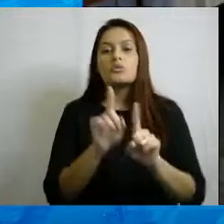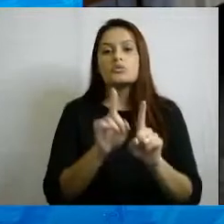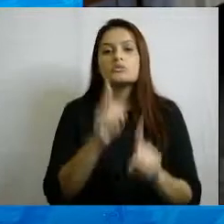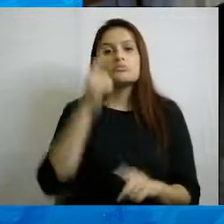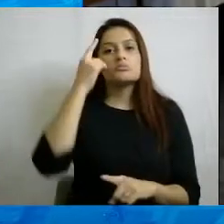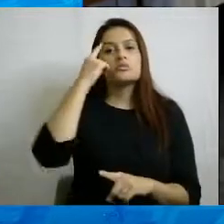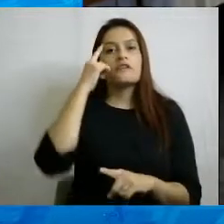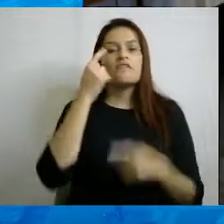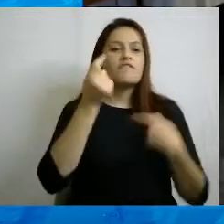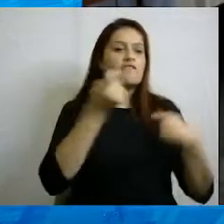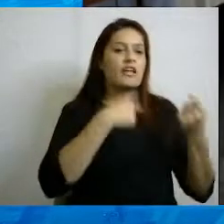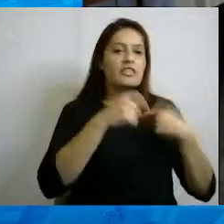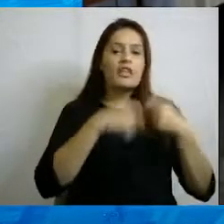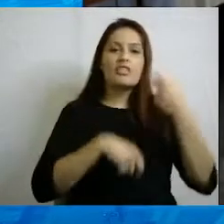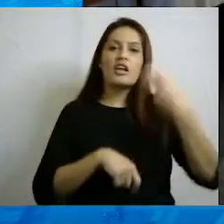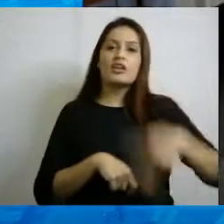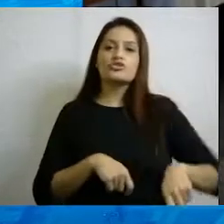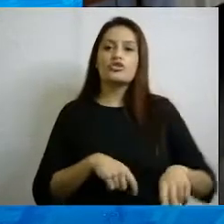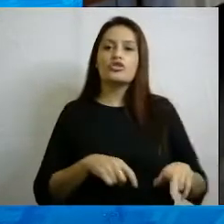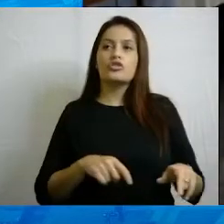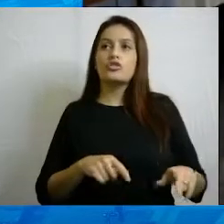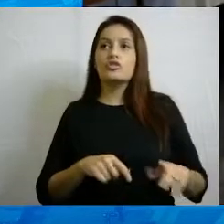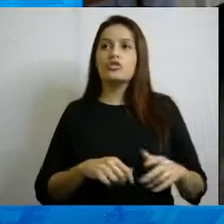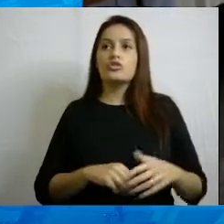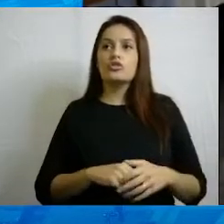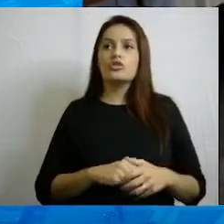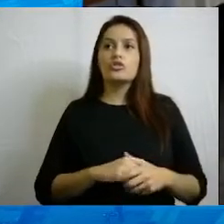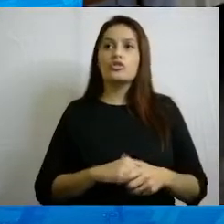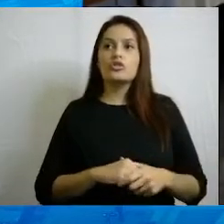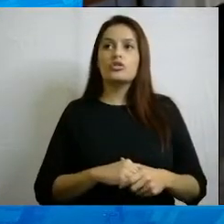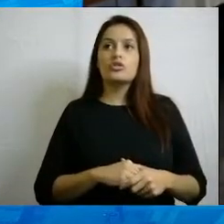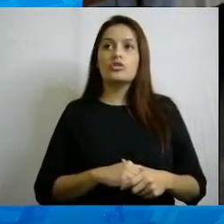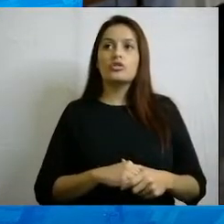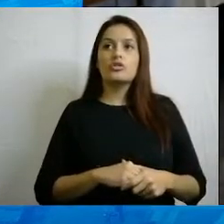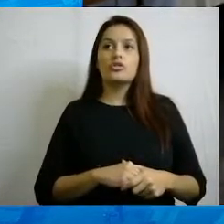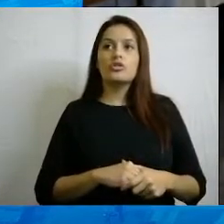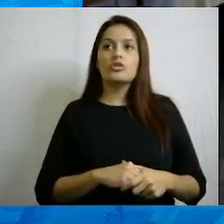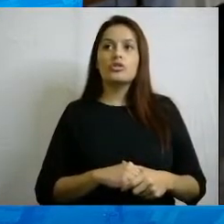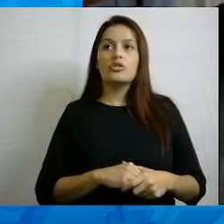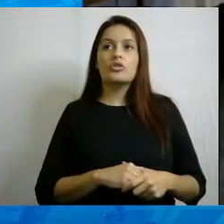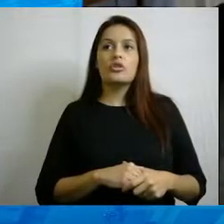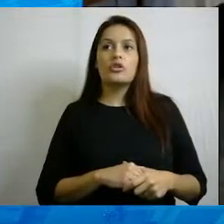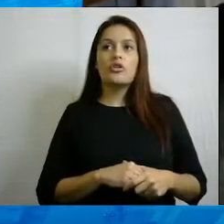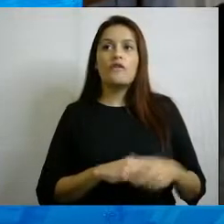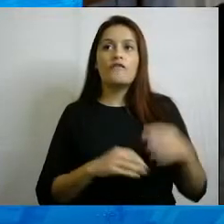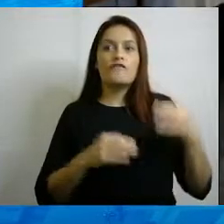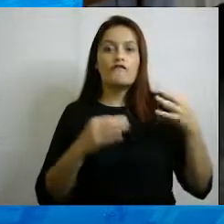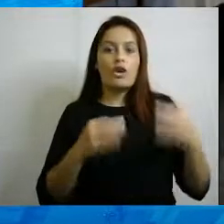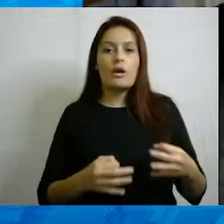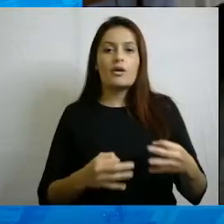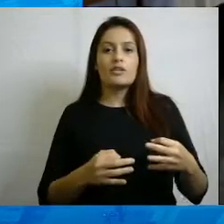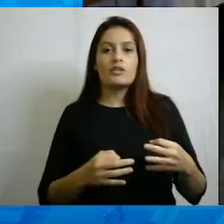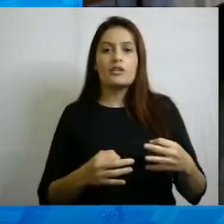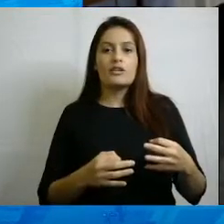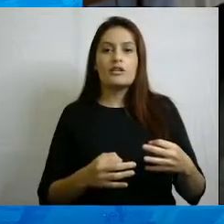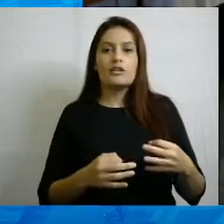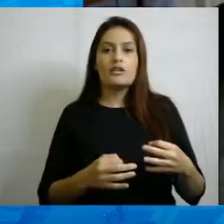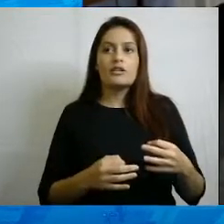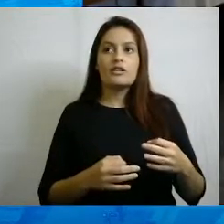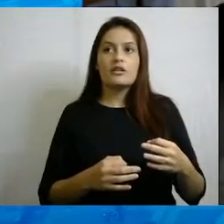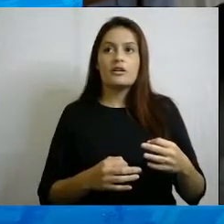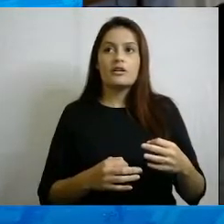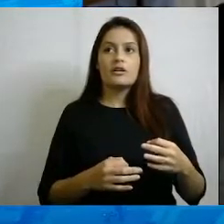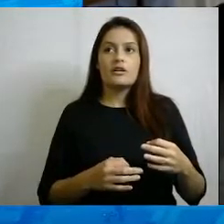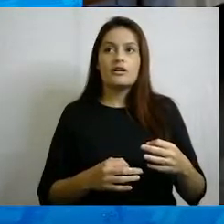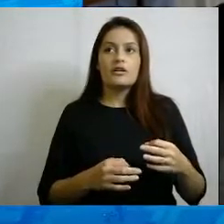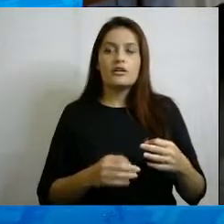las redes sociales, se venden derechos y finalmente las personas dicen, formalmente inscrito en el conservador. Así que con eso que ya la gente tengo